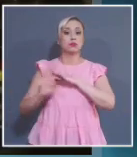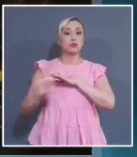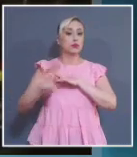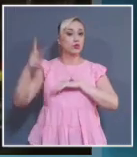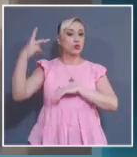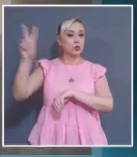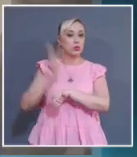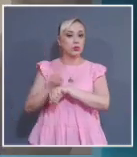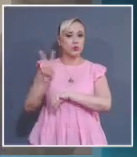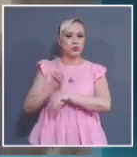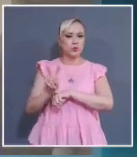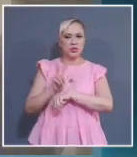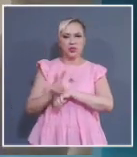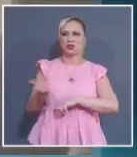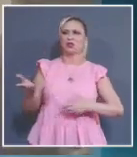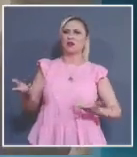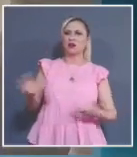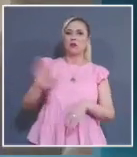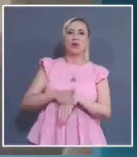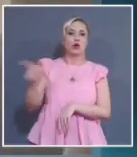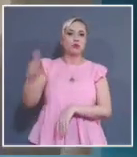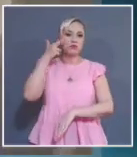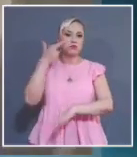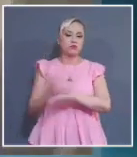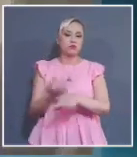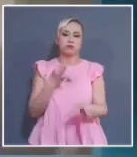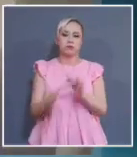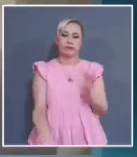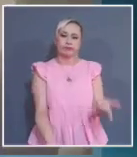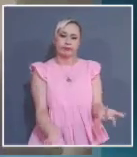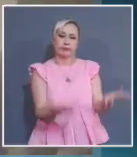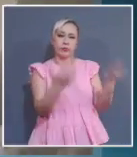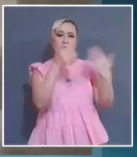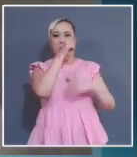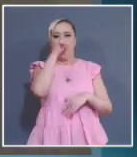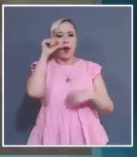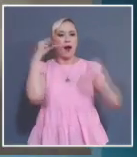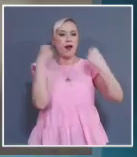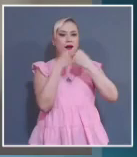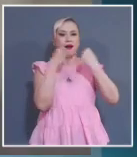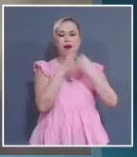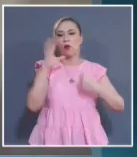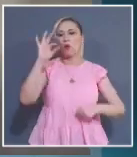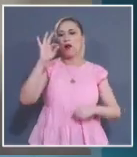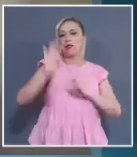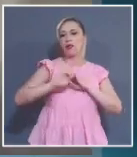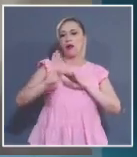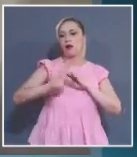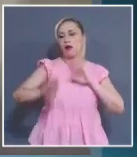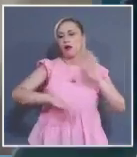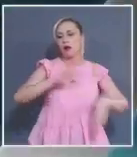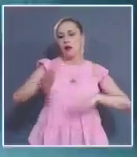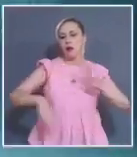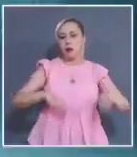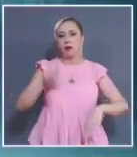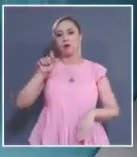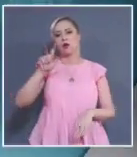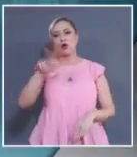del incendio en la estación de Ciudad Juárez, que dejó como saldo 40 migrantes muertos y 28